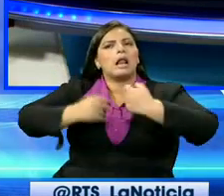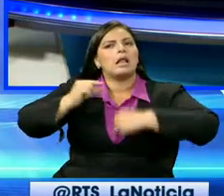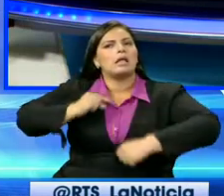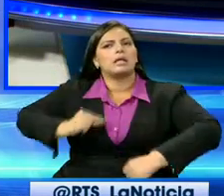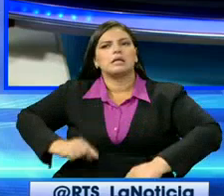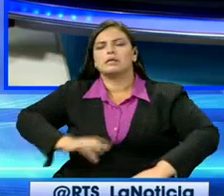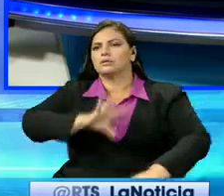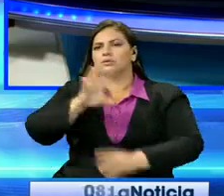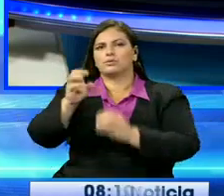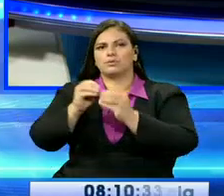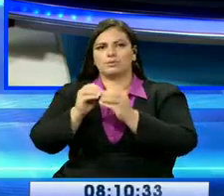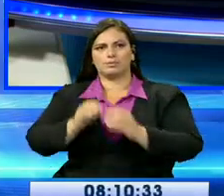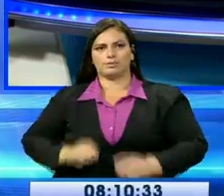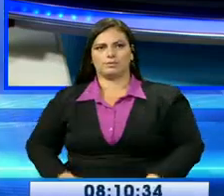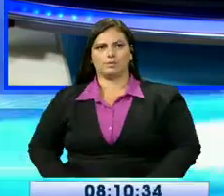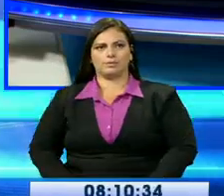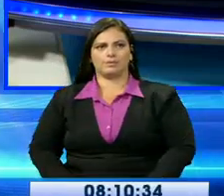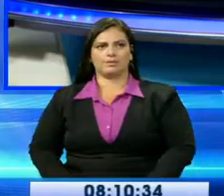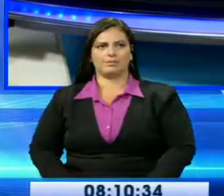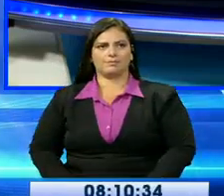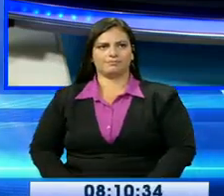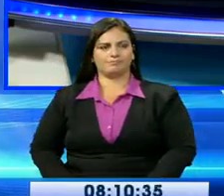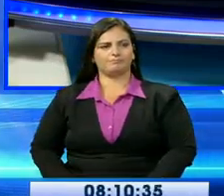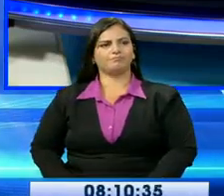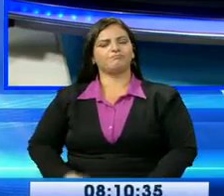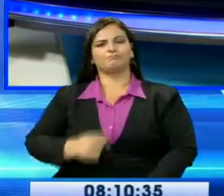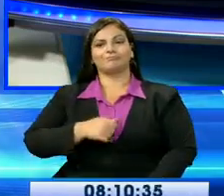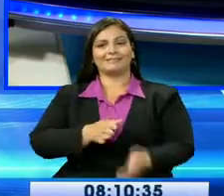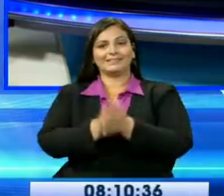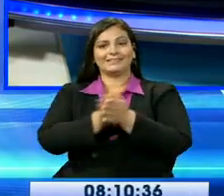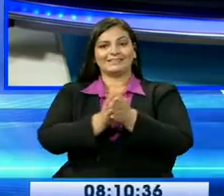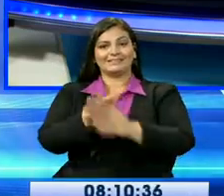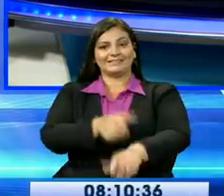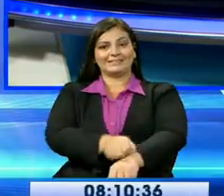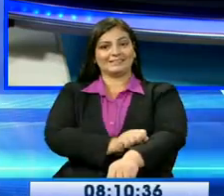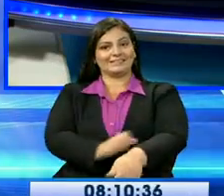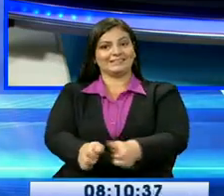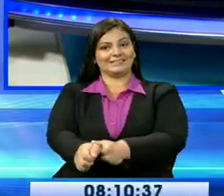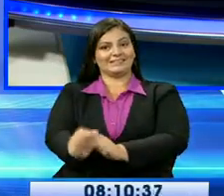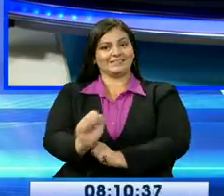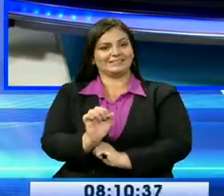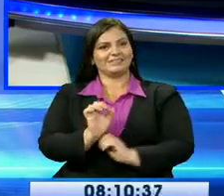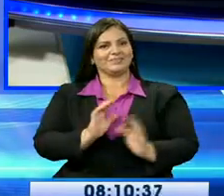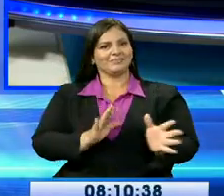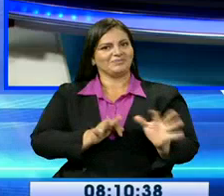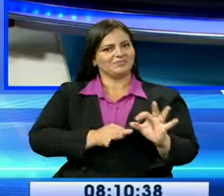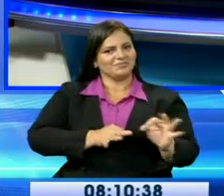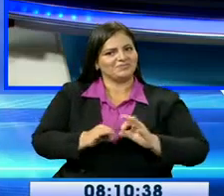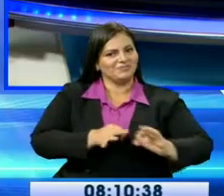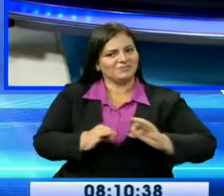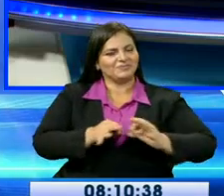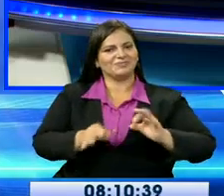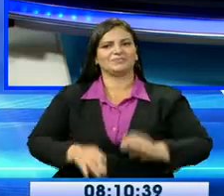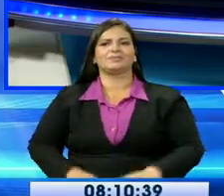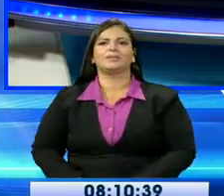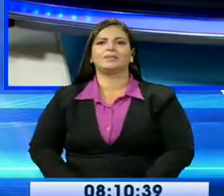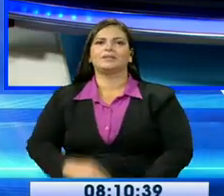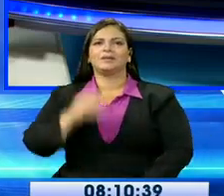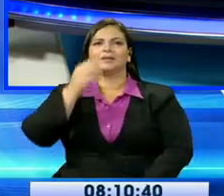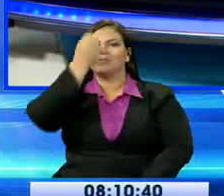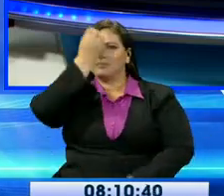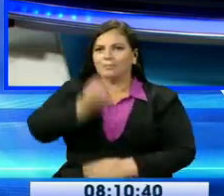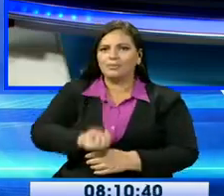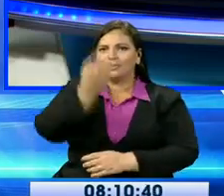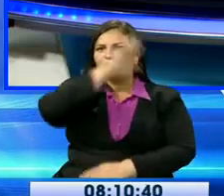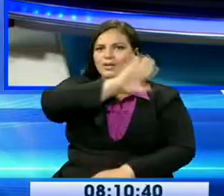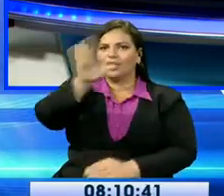Hola. Sí, sobre precios. Perfecto, siempre lista y preparada. Demasiado. Muy buenos días. Buenos días. Buenos días a toda la comunidad. Y por aquí